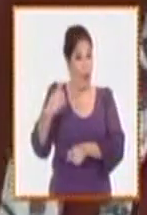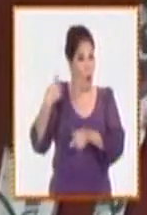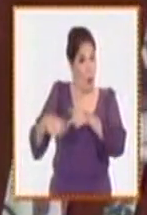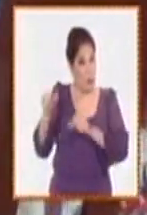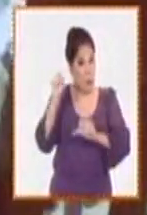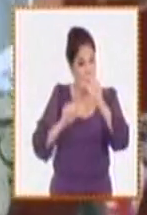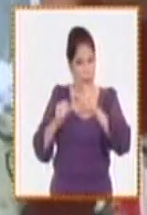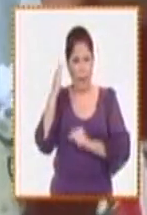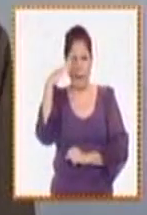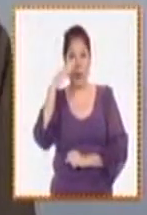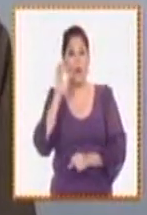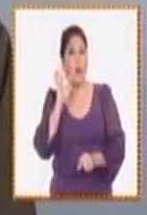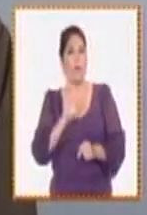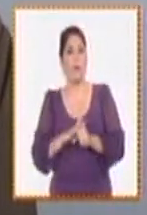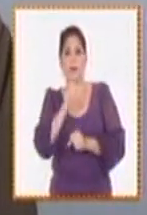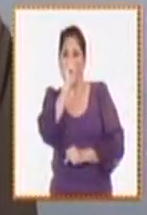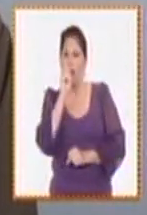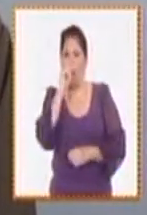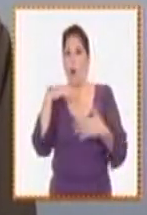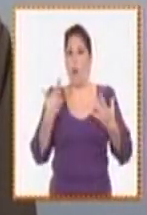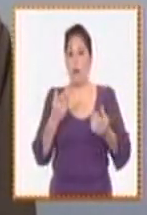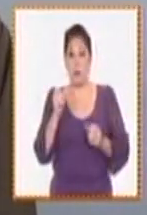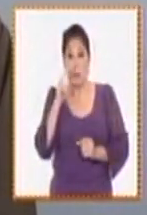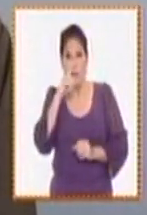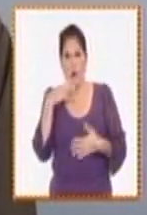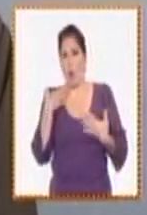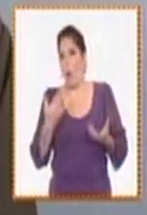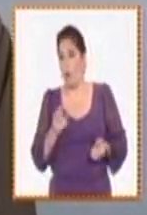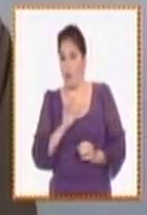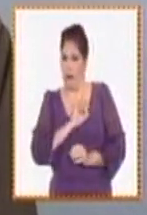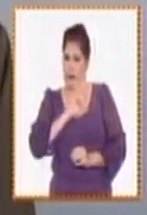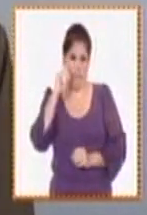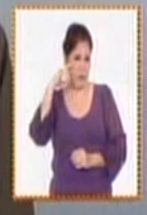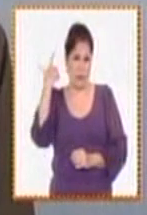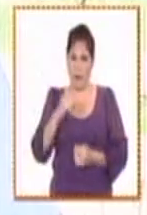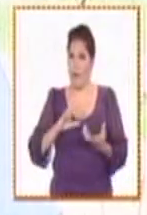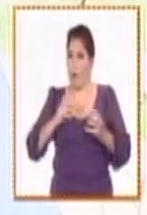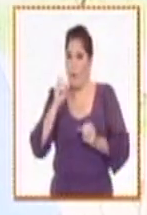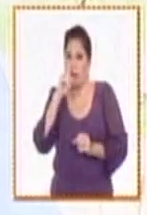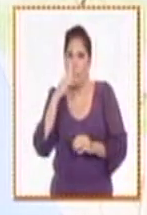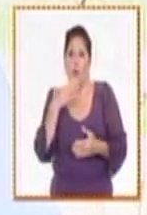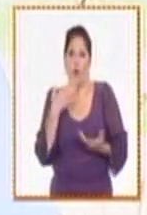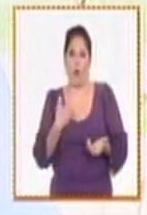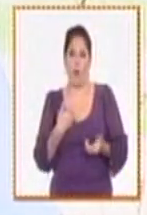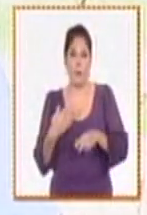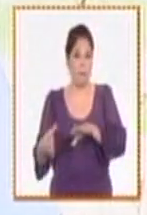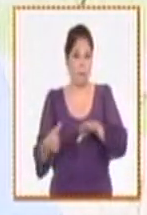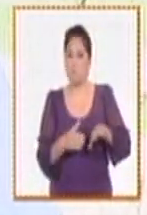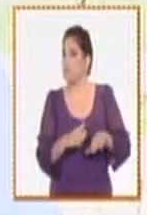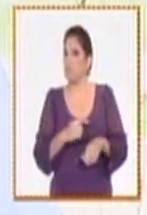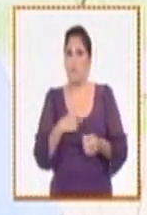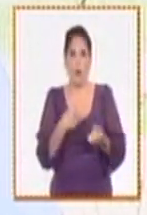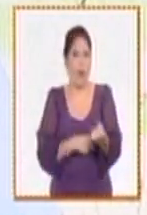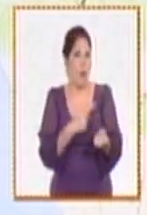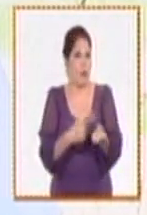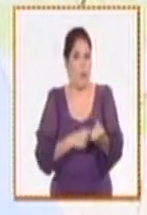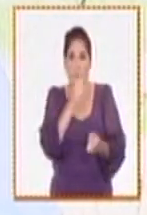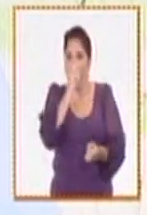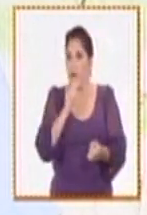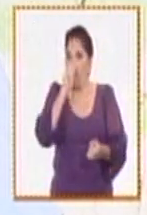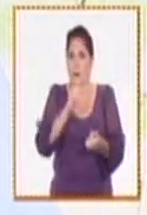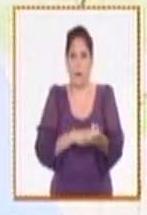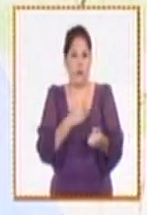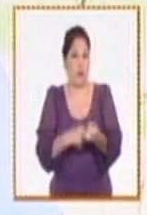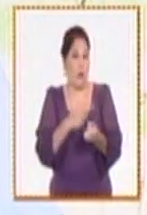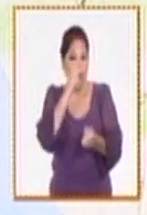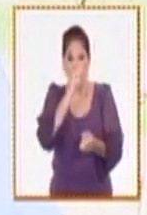cuándo comienzan en esta actividad, pero no cuándo terminan ni la forma en que terminan. No hay forma humana de que uno, estando